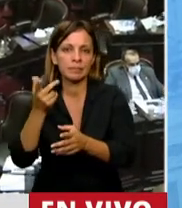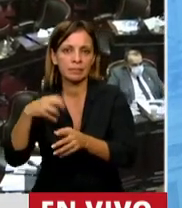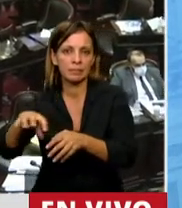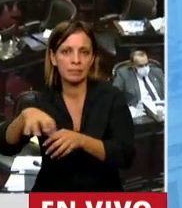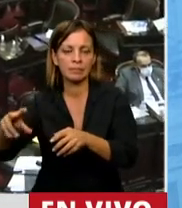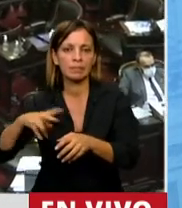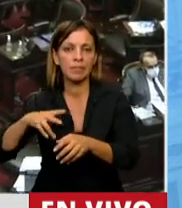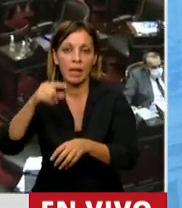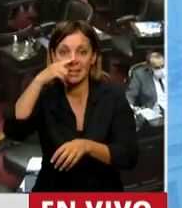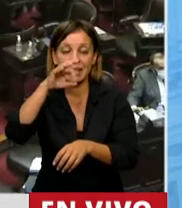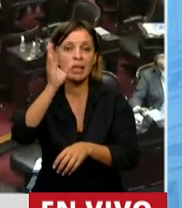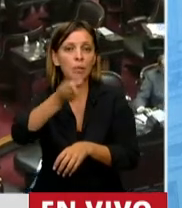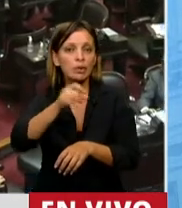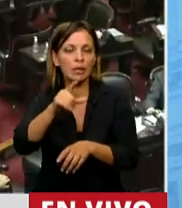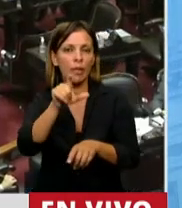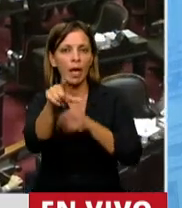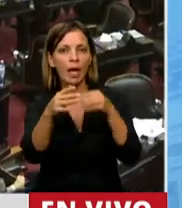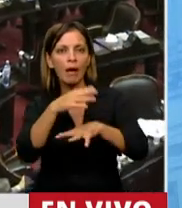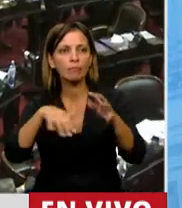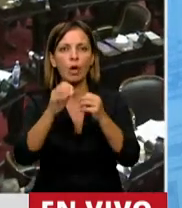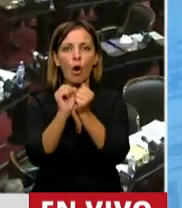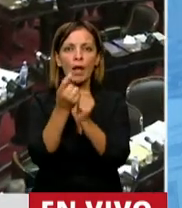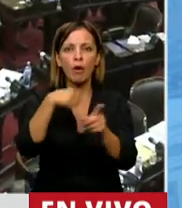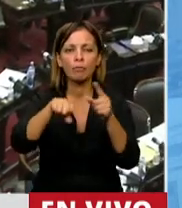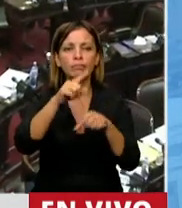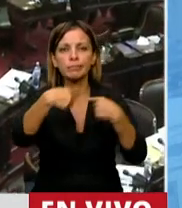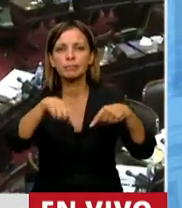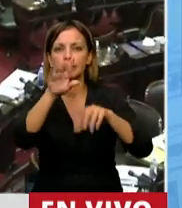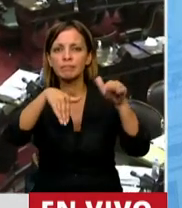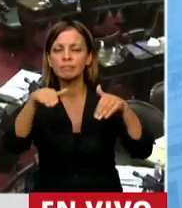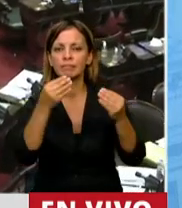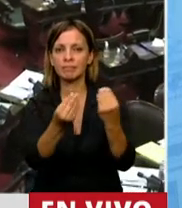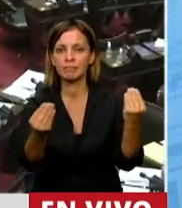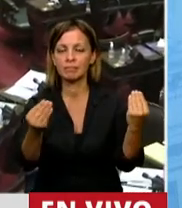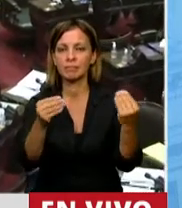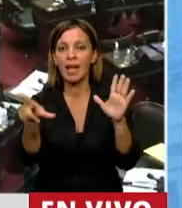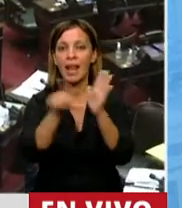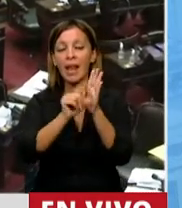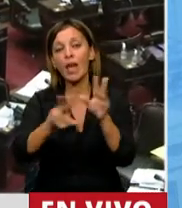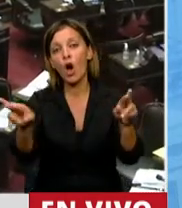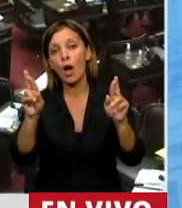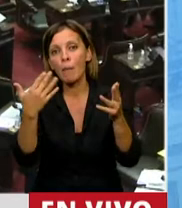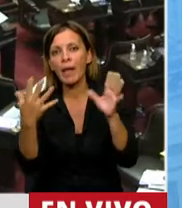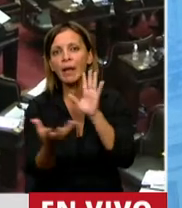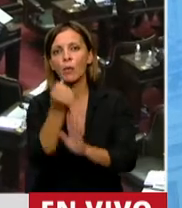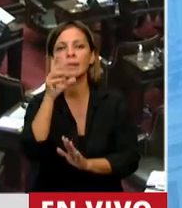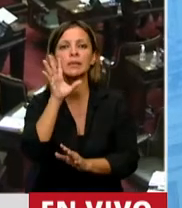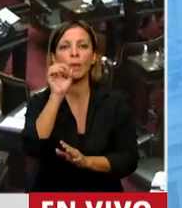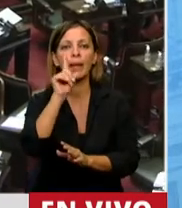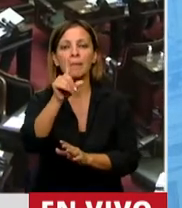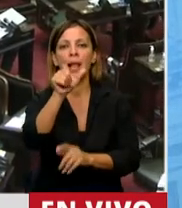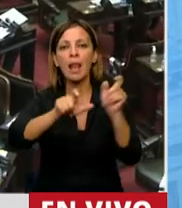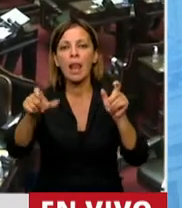mueve en la cantidad de trabajadores. Ojalá esta ley, que es el espíritu en lo que nos pusimos, recupere 50.000 trabajadores